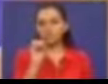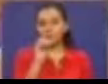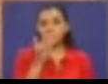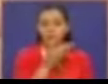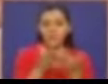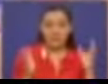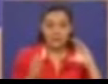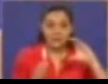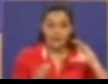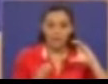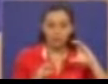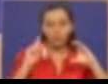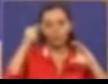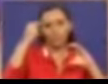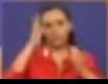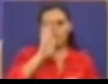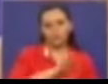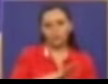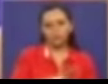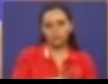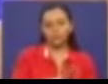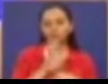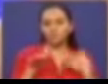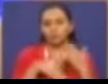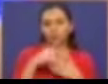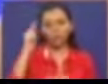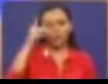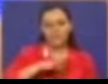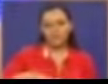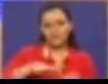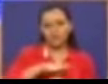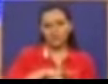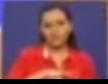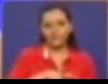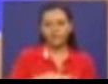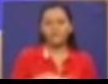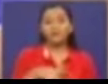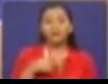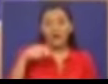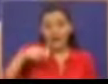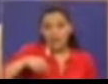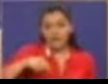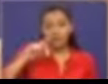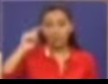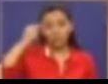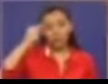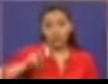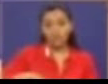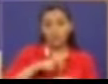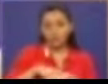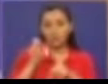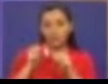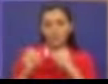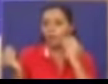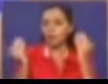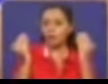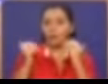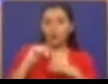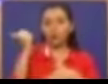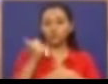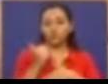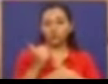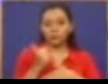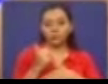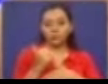saldo es deuda de gobiernos locales, del resto del Estado en general. Solo gobierno central, para poder comparar con otros países de